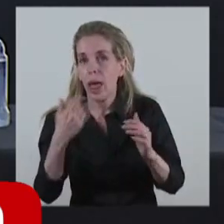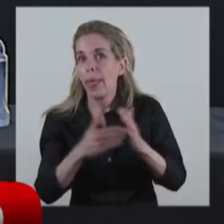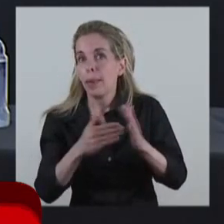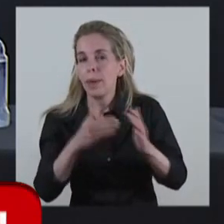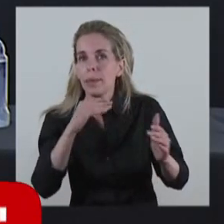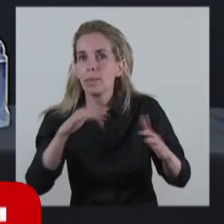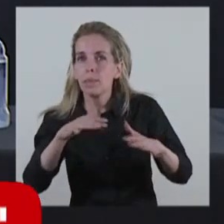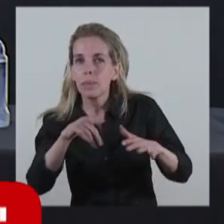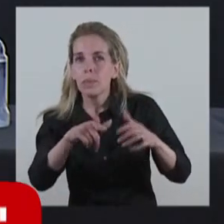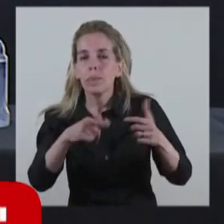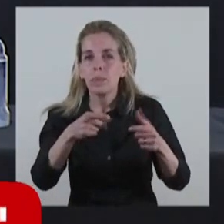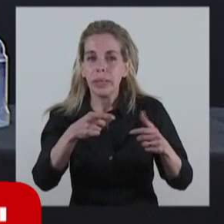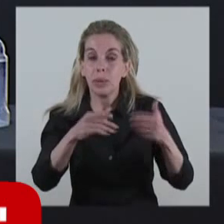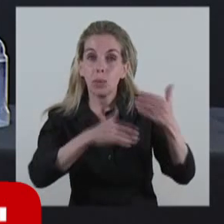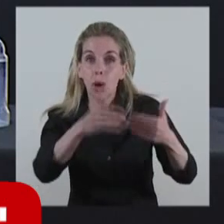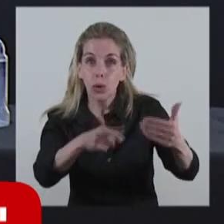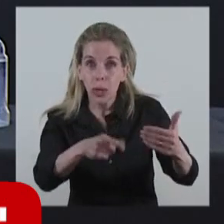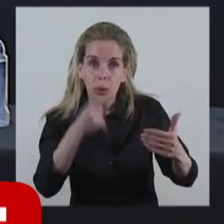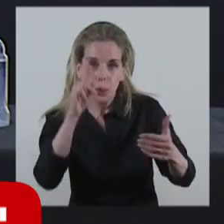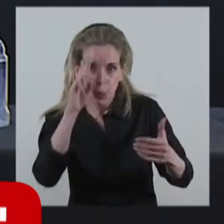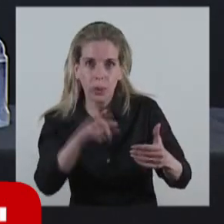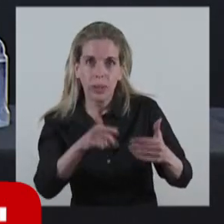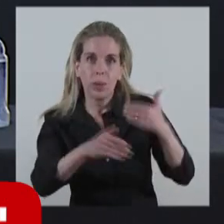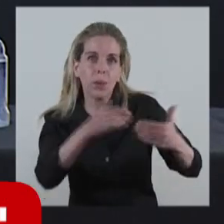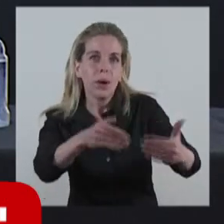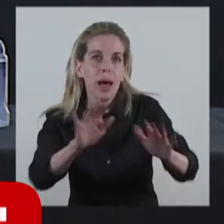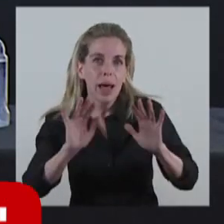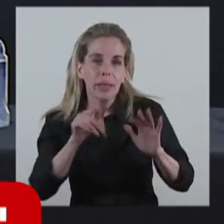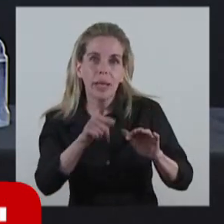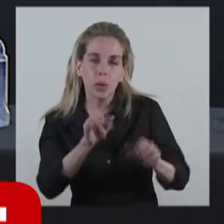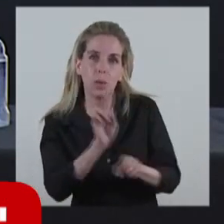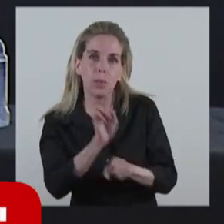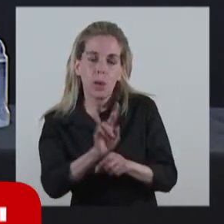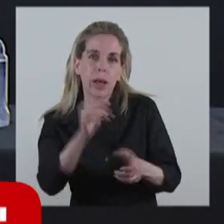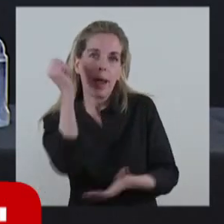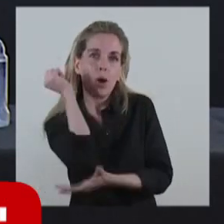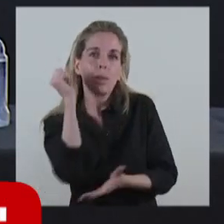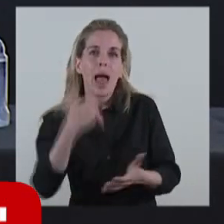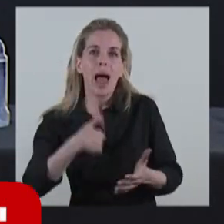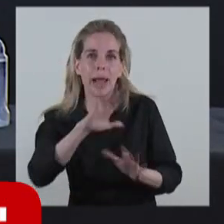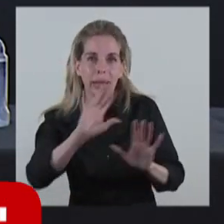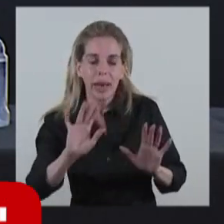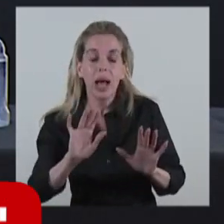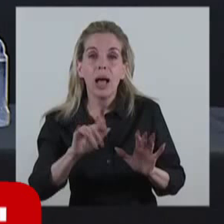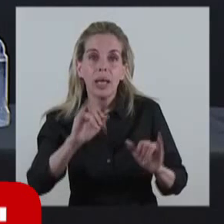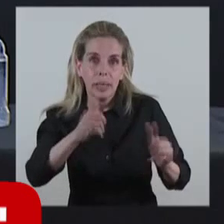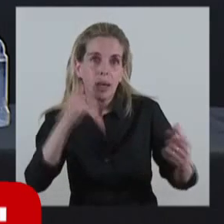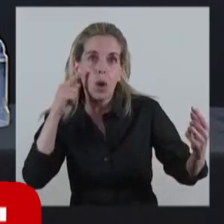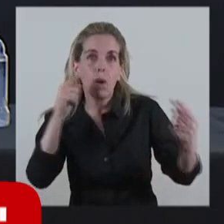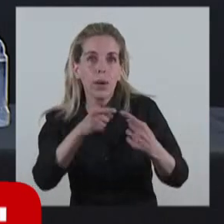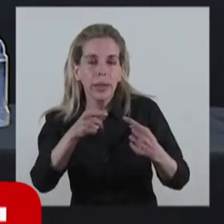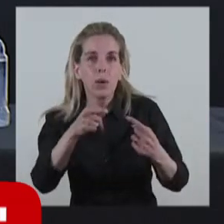velocidad que corresponde, porque eso es lo que va a cuidar a Argentina. De modo que apuntamos, sí,